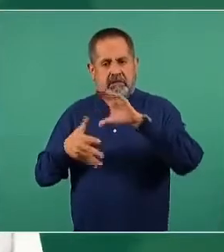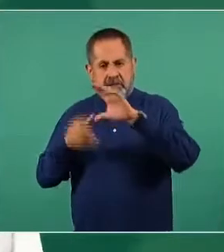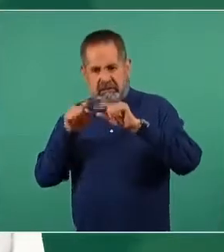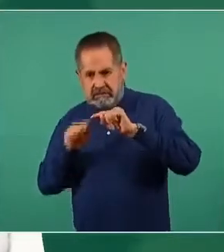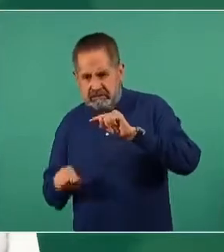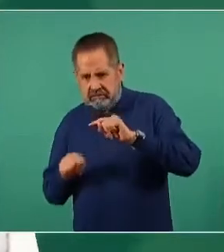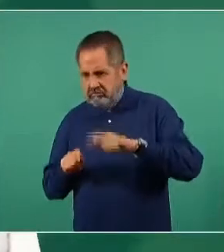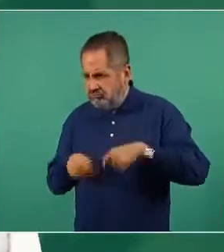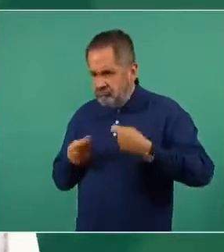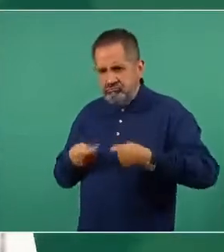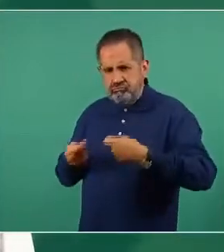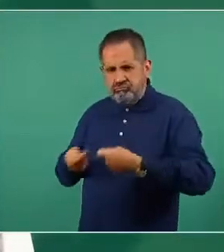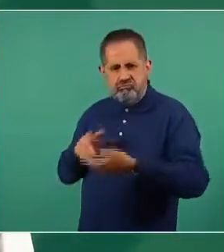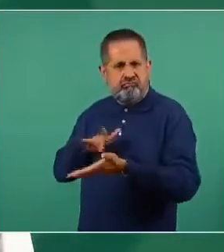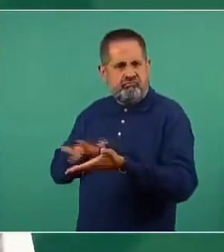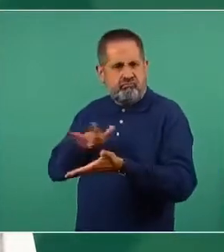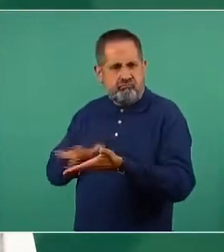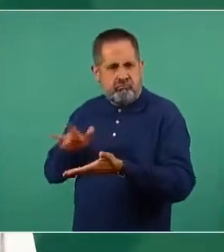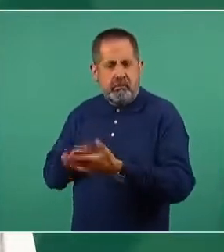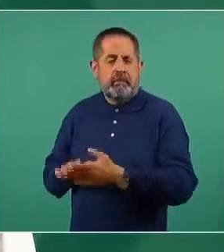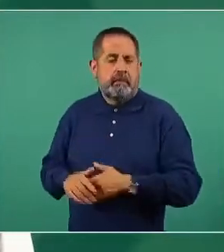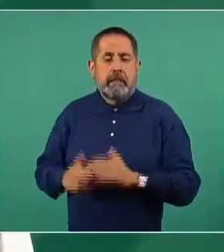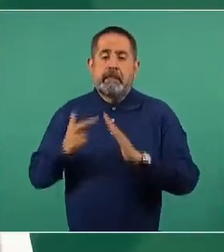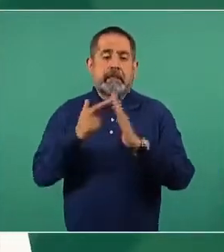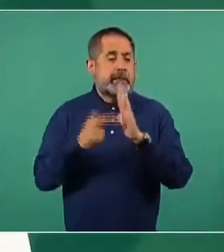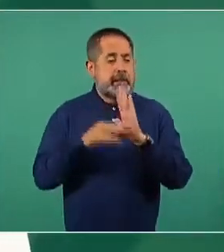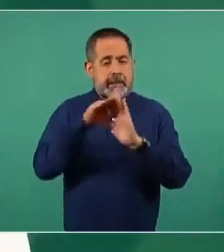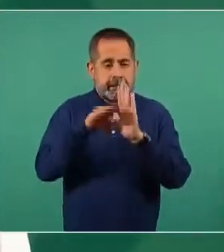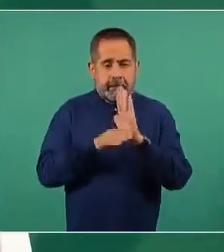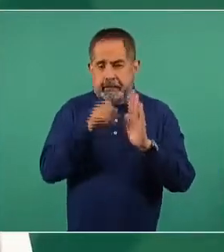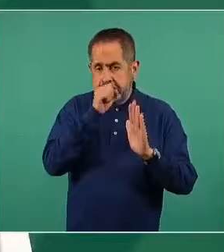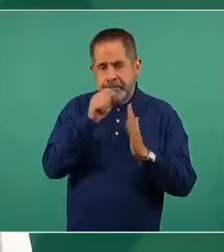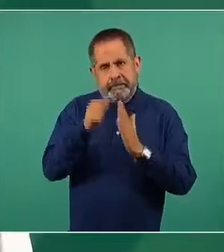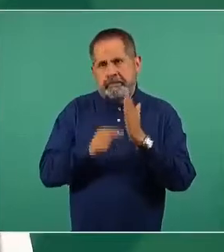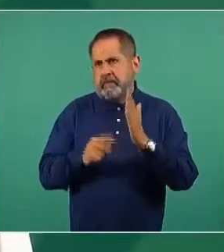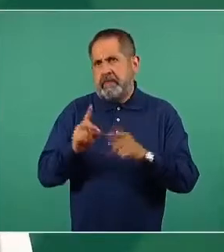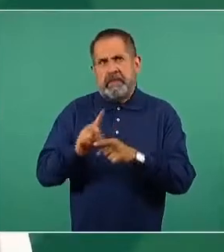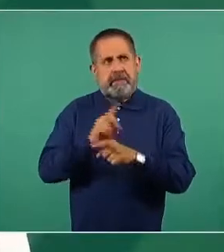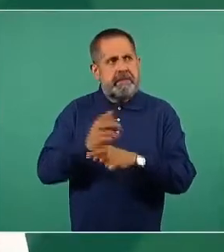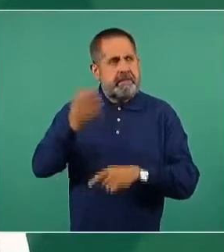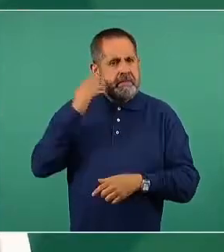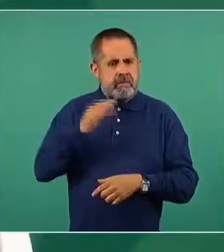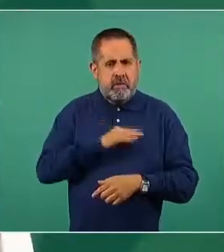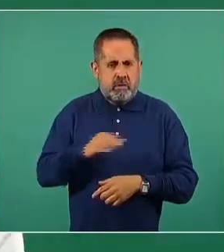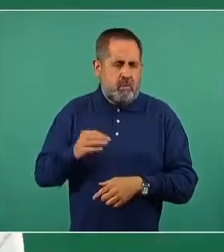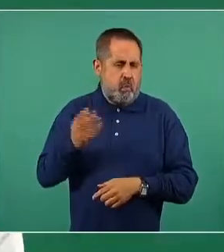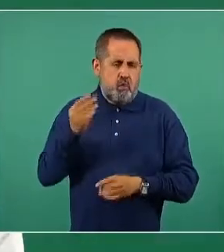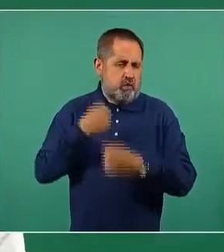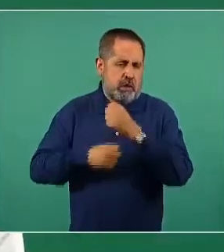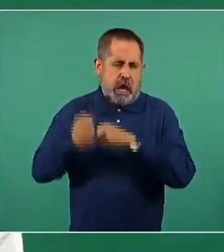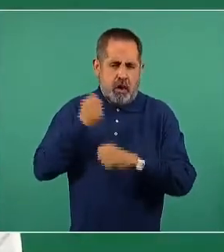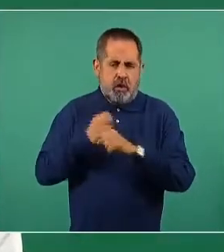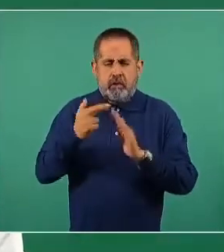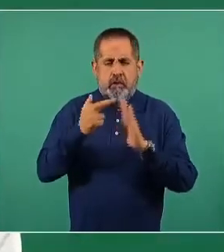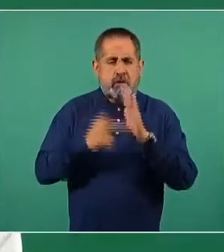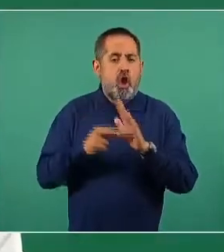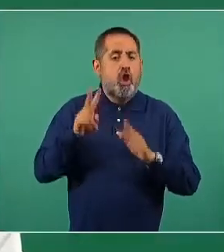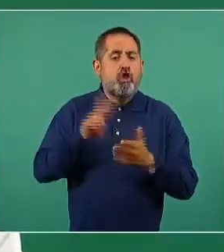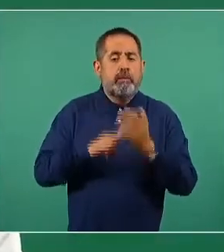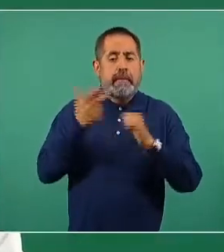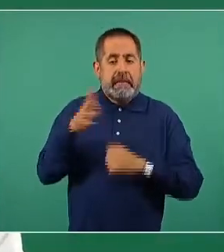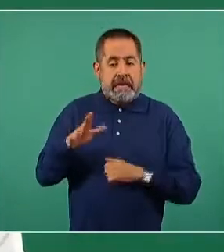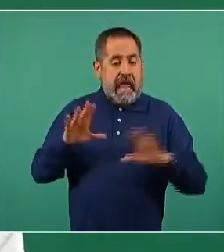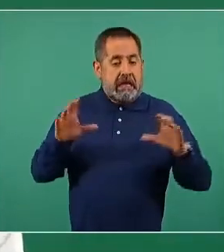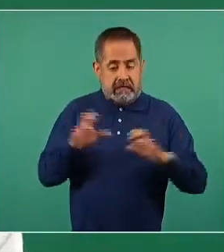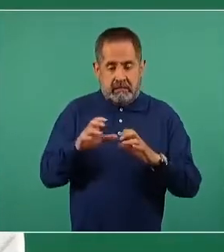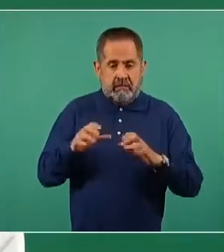esta tendencia. El marco legal, por supuesto, está estipulado desde hace varios años, en 2010, cuando se